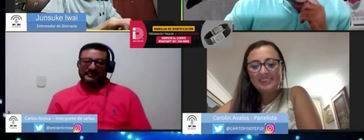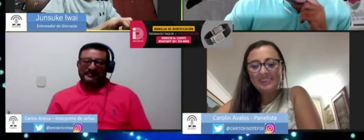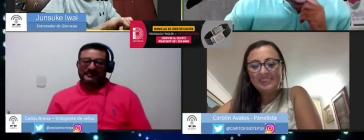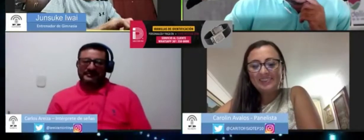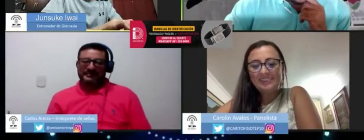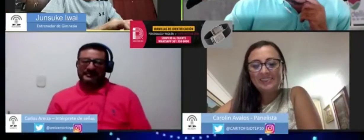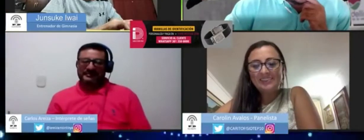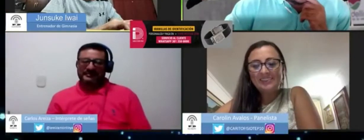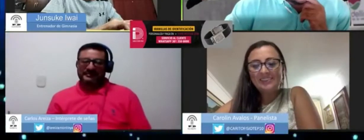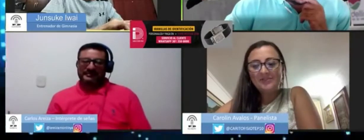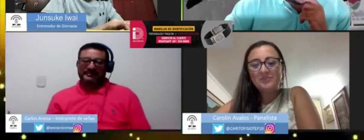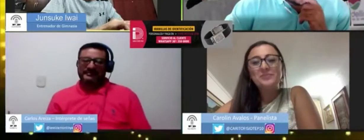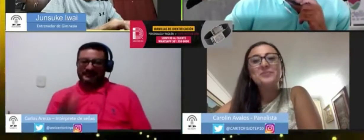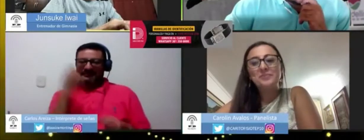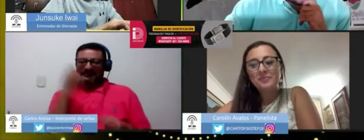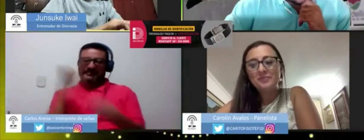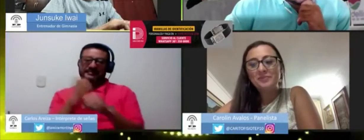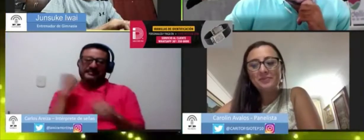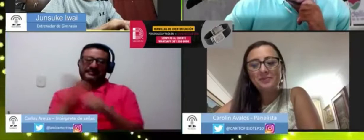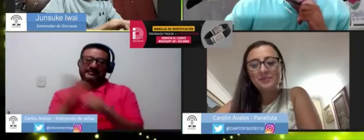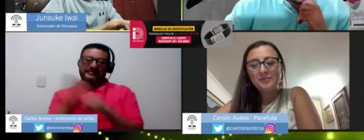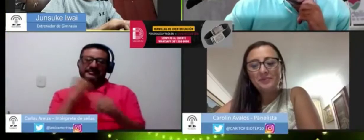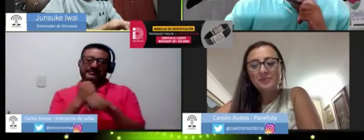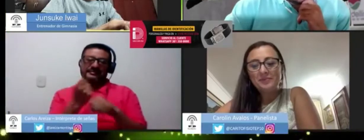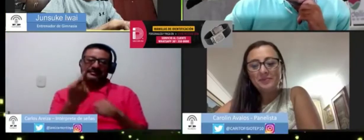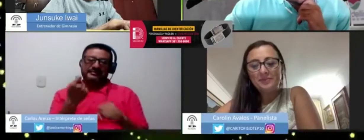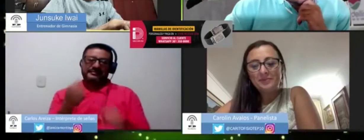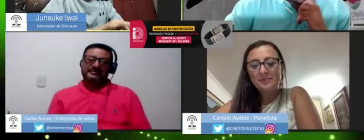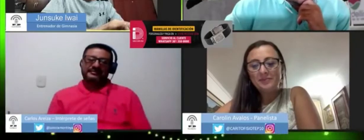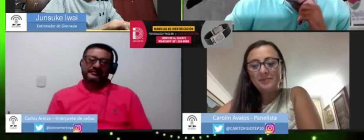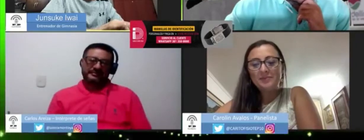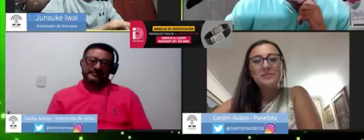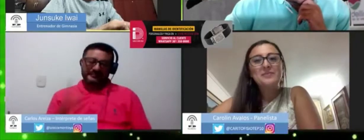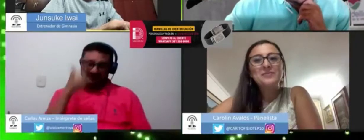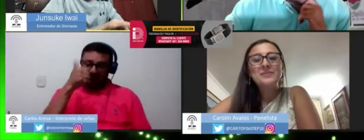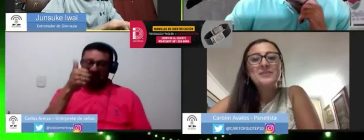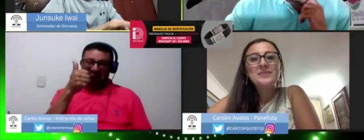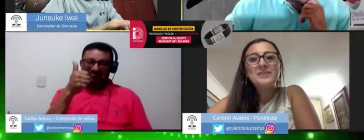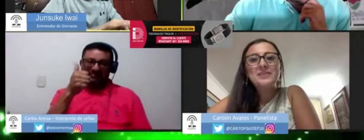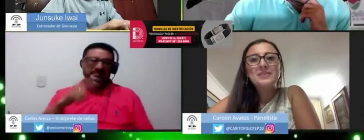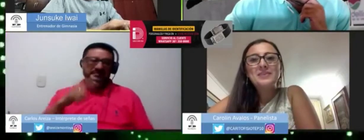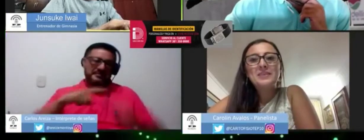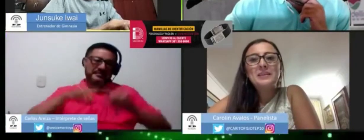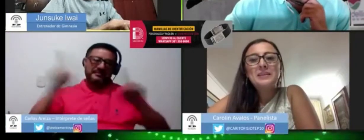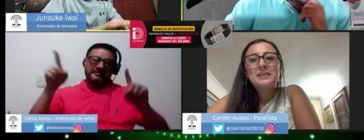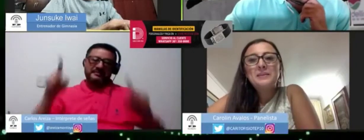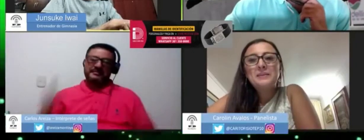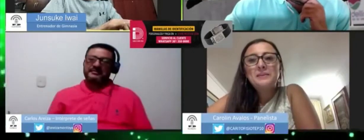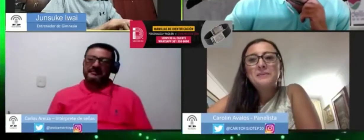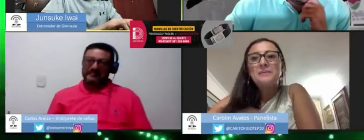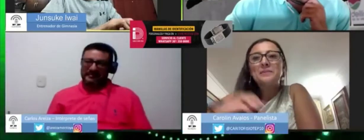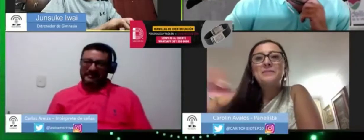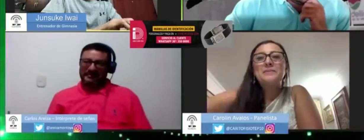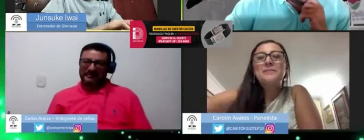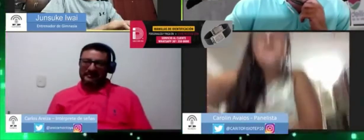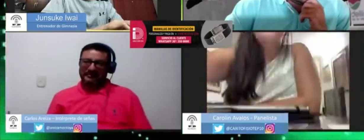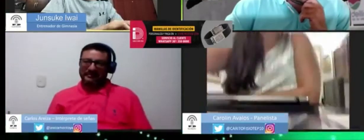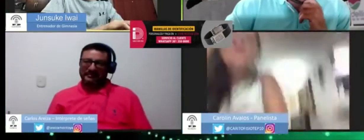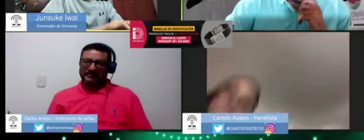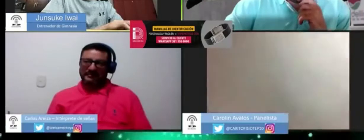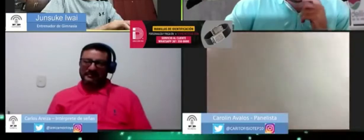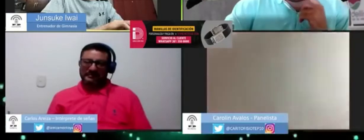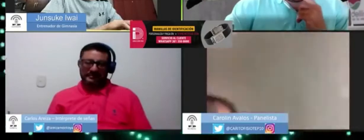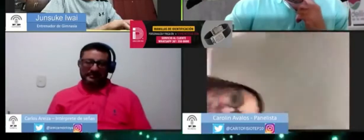le falta trabajo. Es bueno. Pero si él, estando con